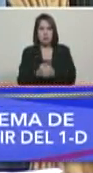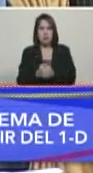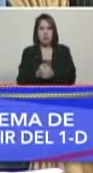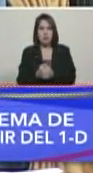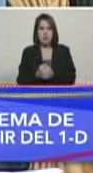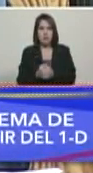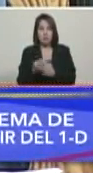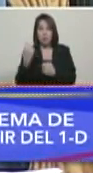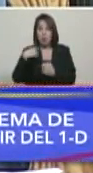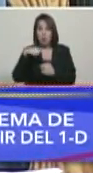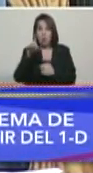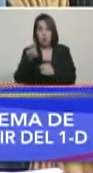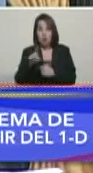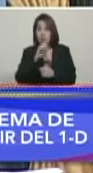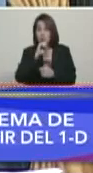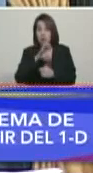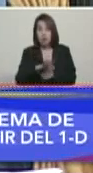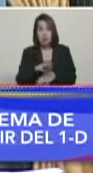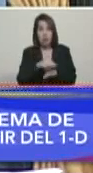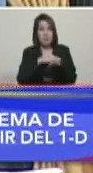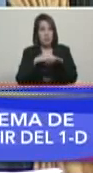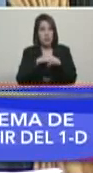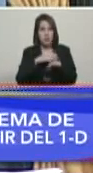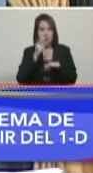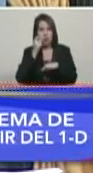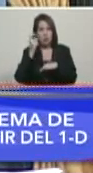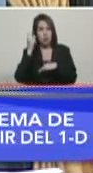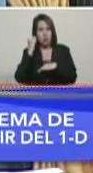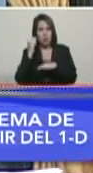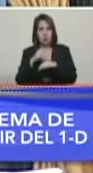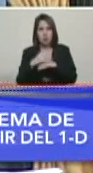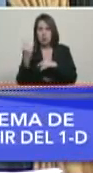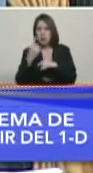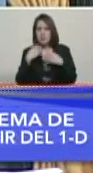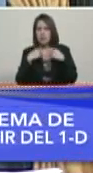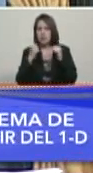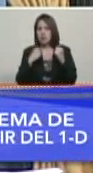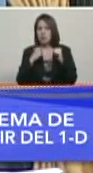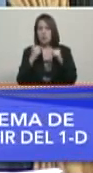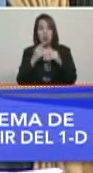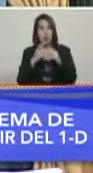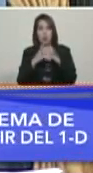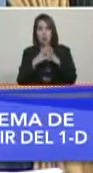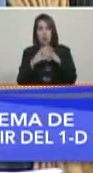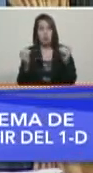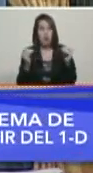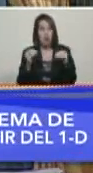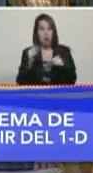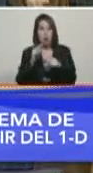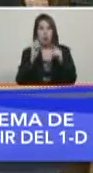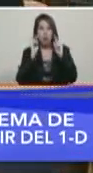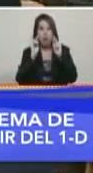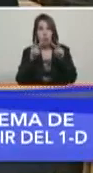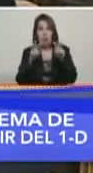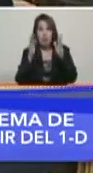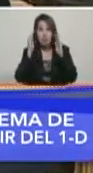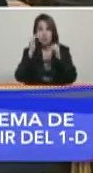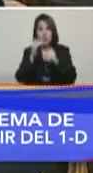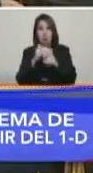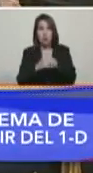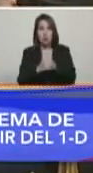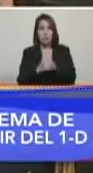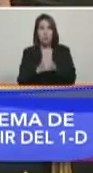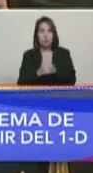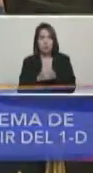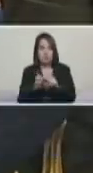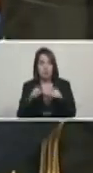verdad. Ministros, ministras, no solamente Aristóbulo, compañeras y compañeros, ministros del área social que